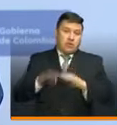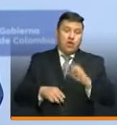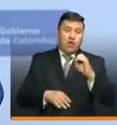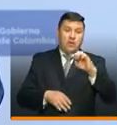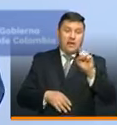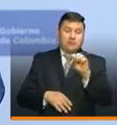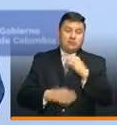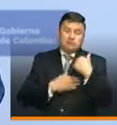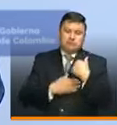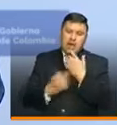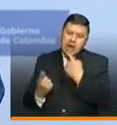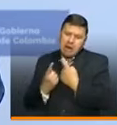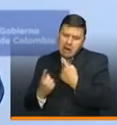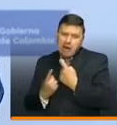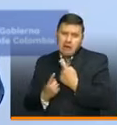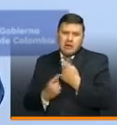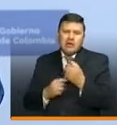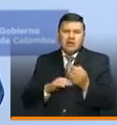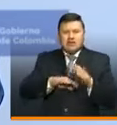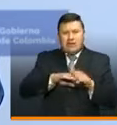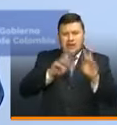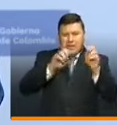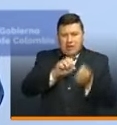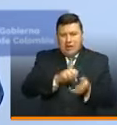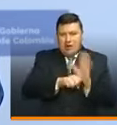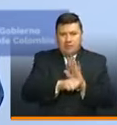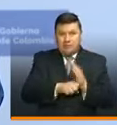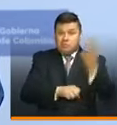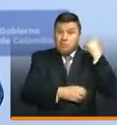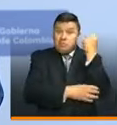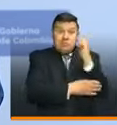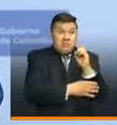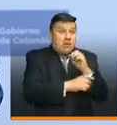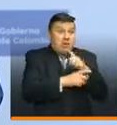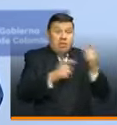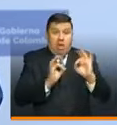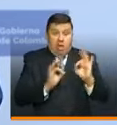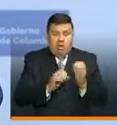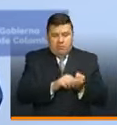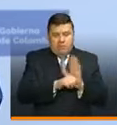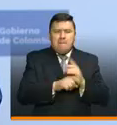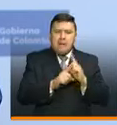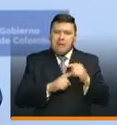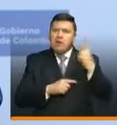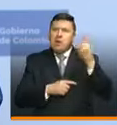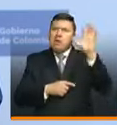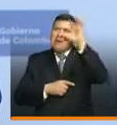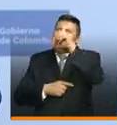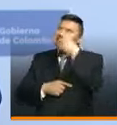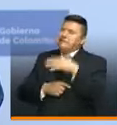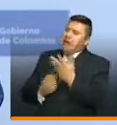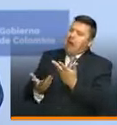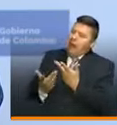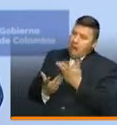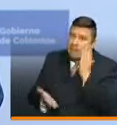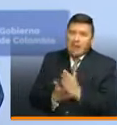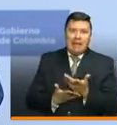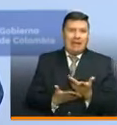esto y del coronavirus, pues cuando todavía no era una crisis manifiesta aquí en Colombia, pero sí lo era en otras partes del mundo, y tanto